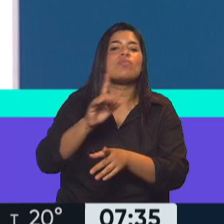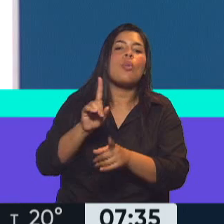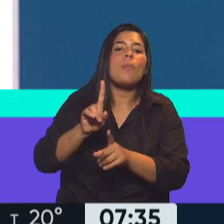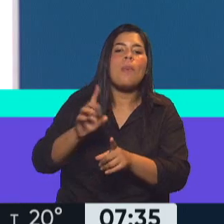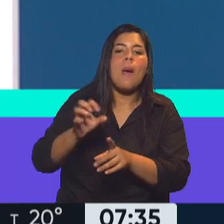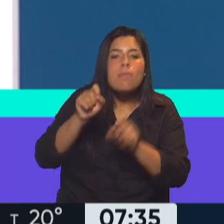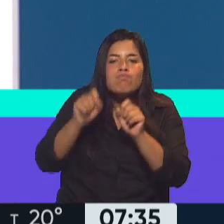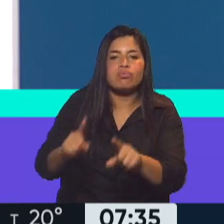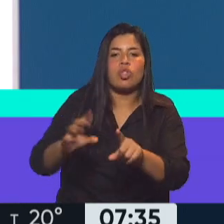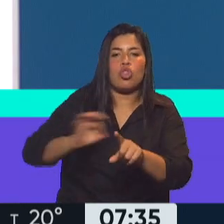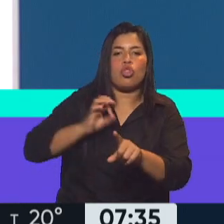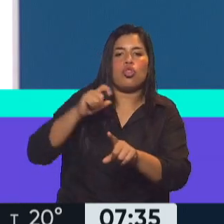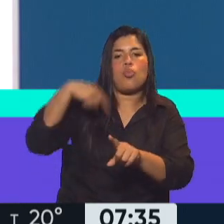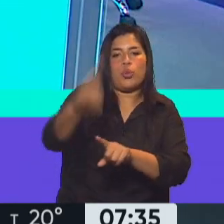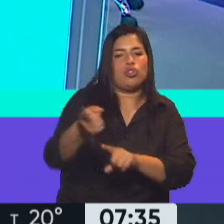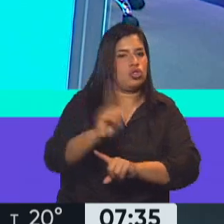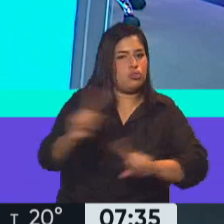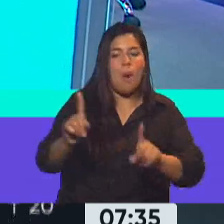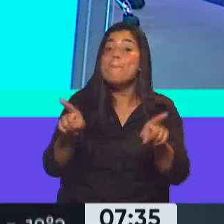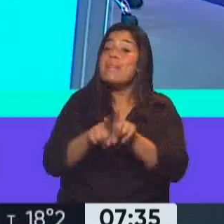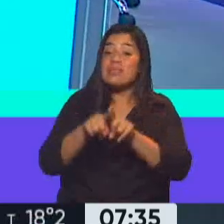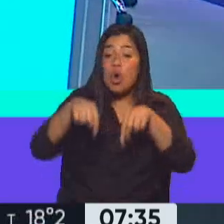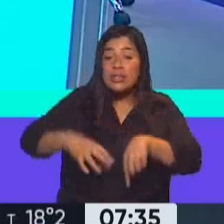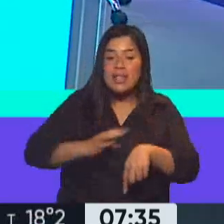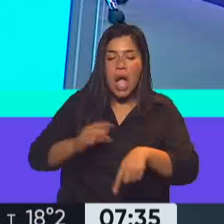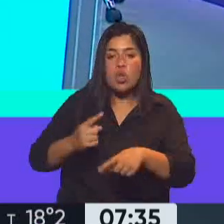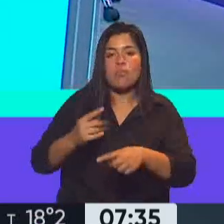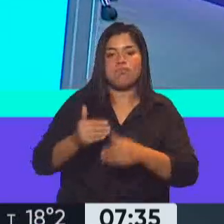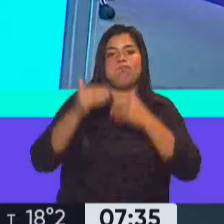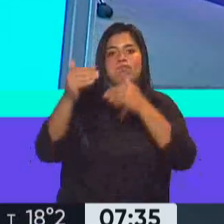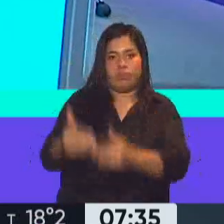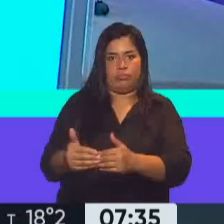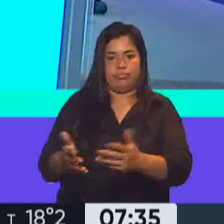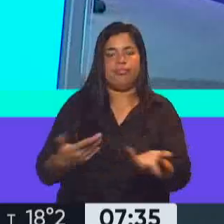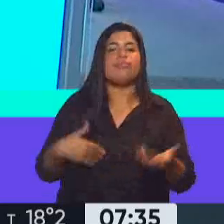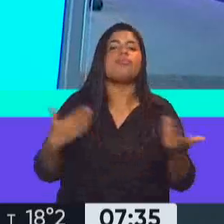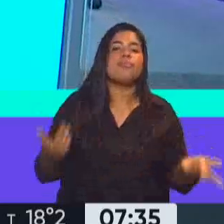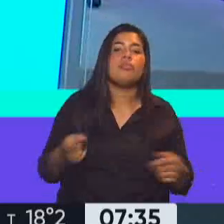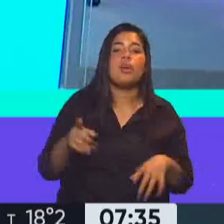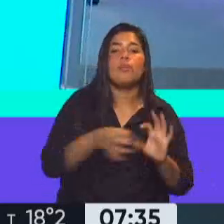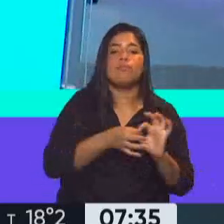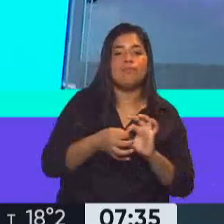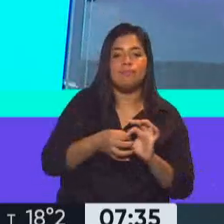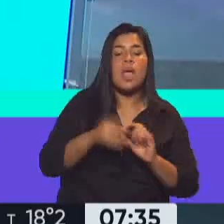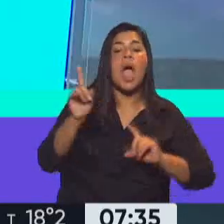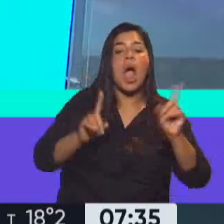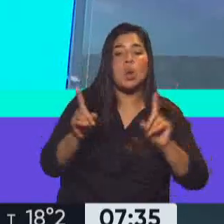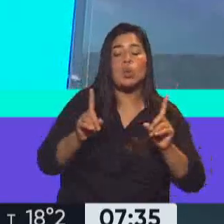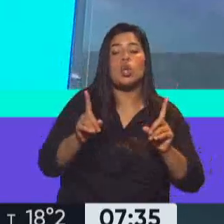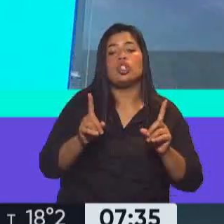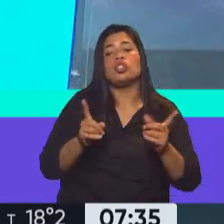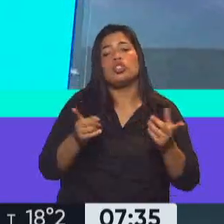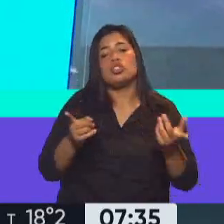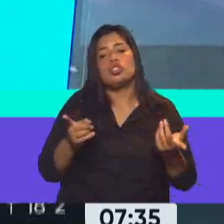las cosas negativas que eso trae, ¿no? Eso incluye, Flor, las partidas, ¿no? Porque habíamos hablado mucho durante la pandemia de lo que implicaban partidas para